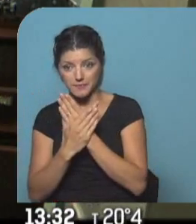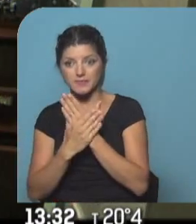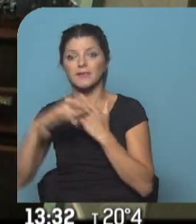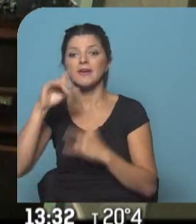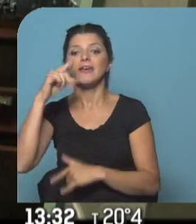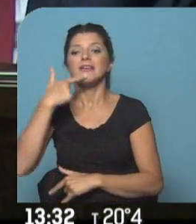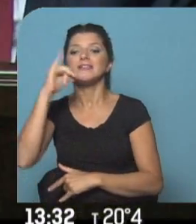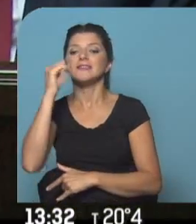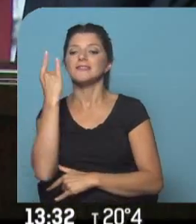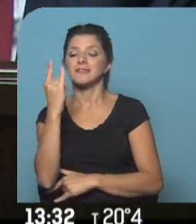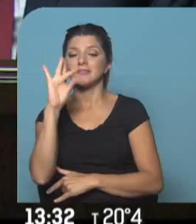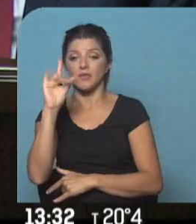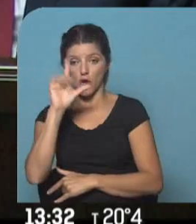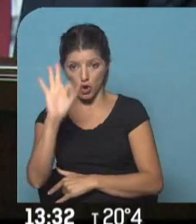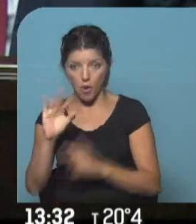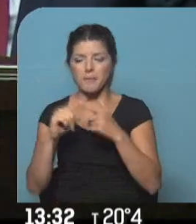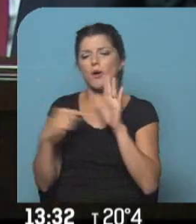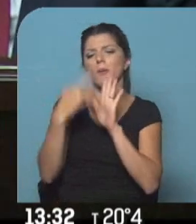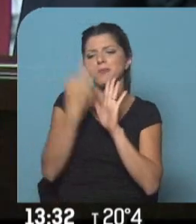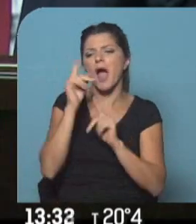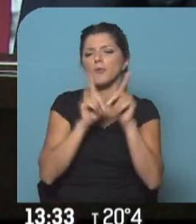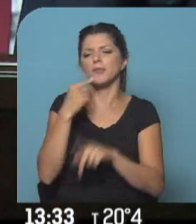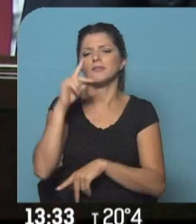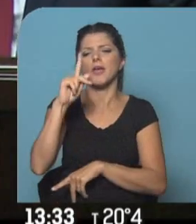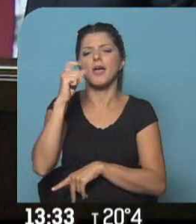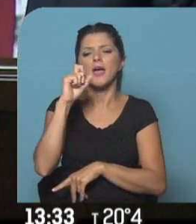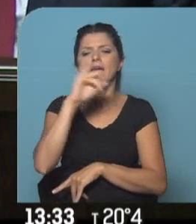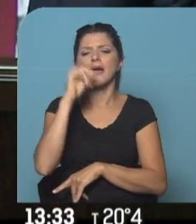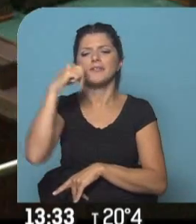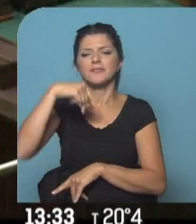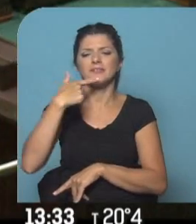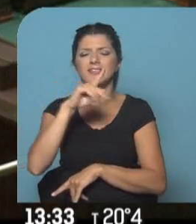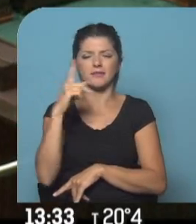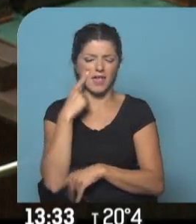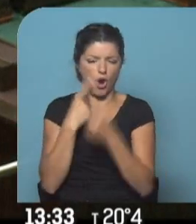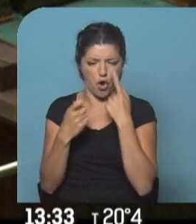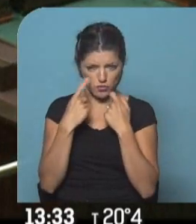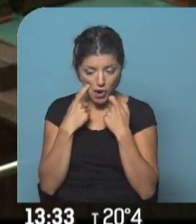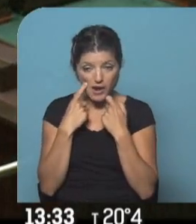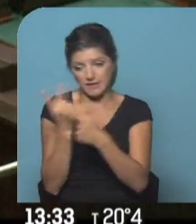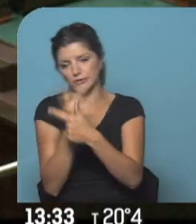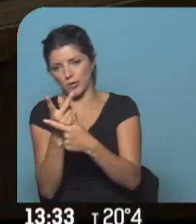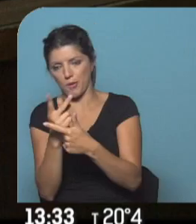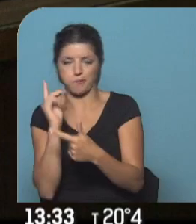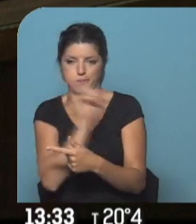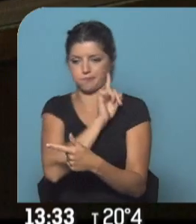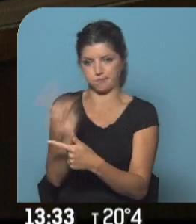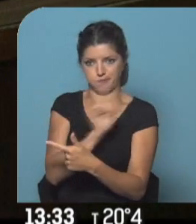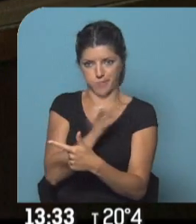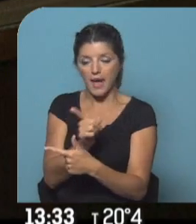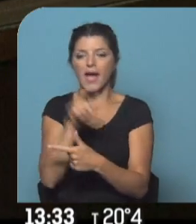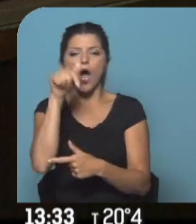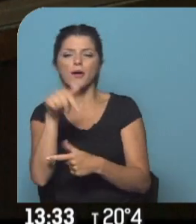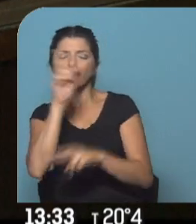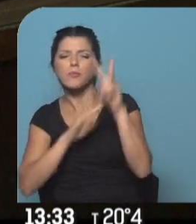dirigido políticamente en las sombras por Jarosław Kaczyński, viene emprendiendo una cruzada en el Parlamento para controlar todos los poderes